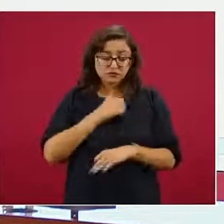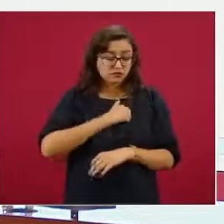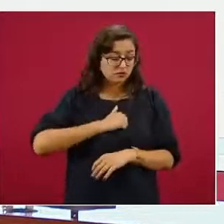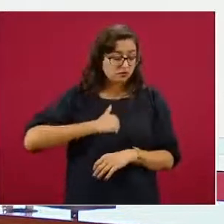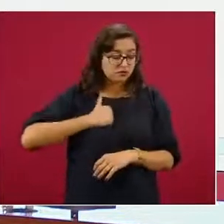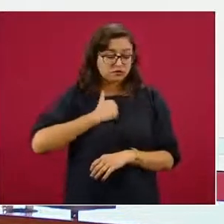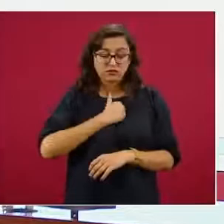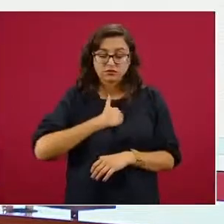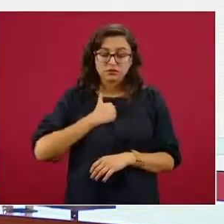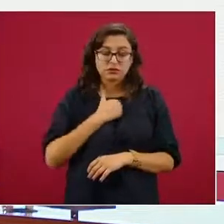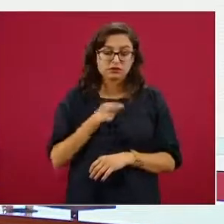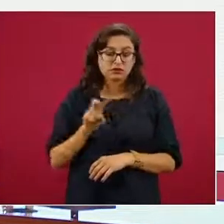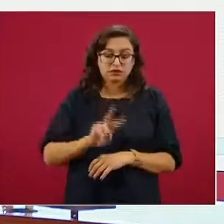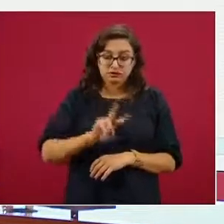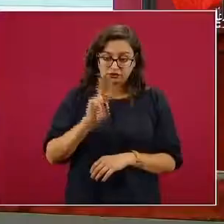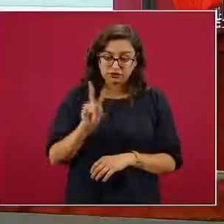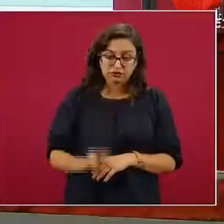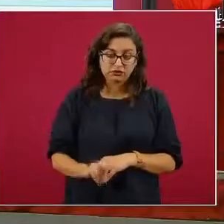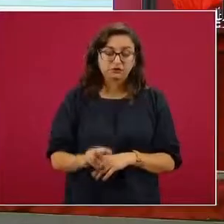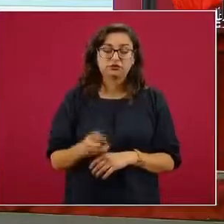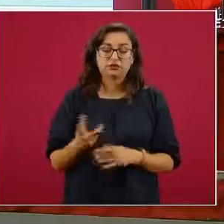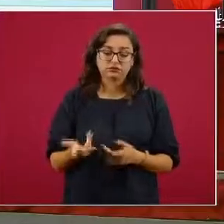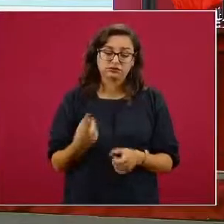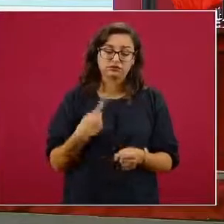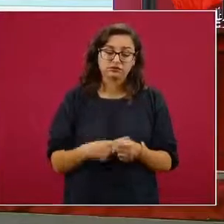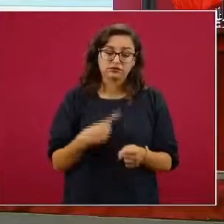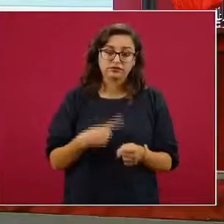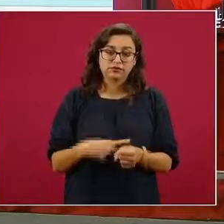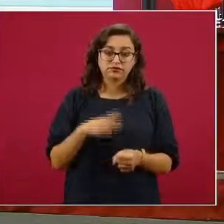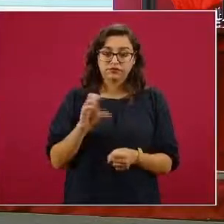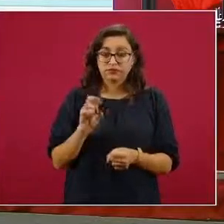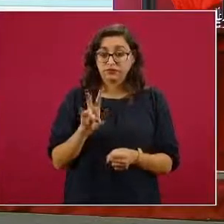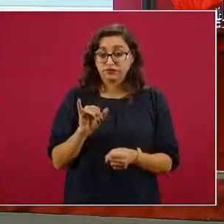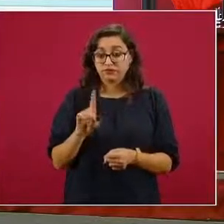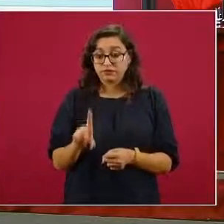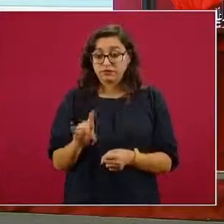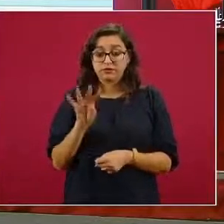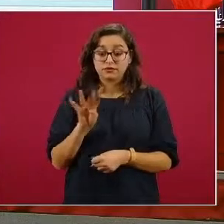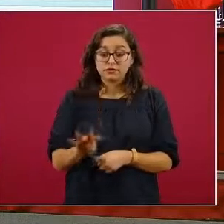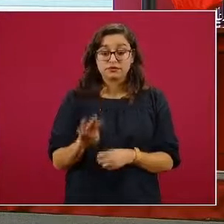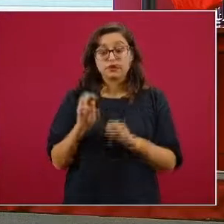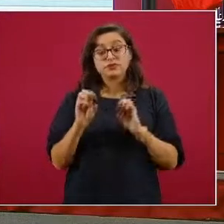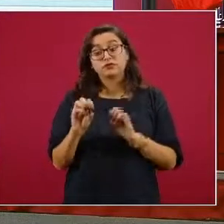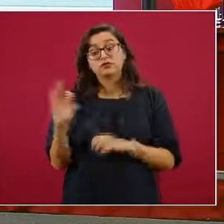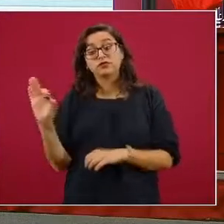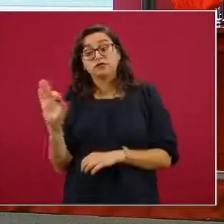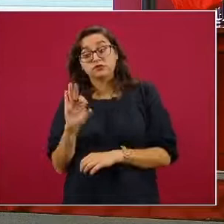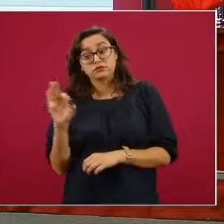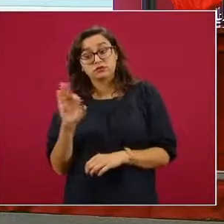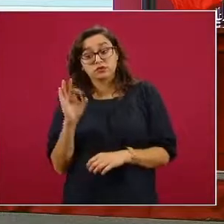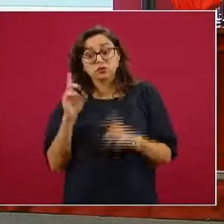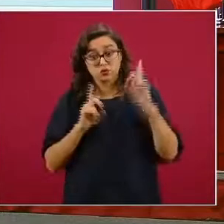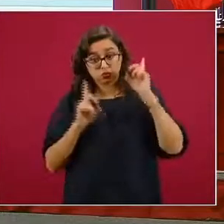lamentables, ocurridas por COVID-19 o sospechosas de haber ocurrido por